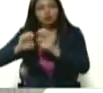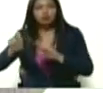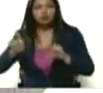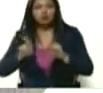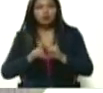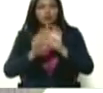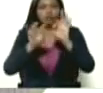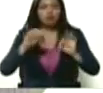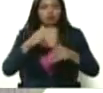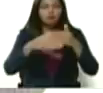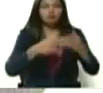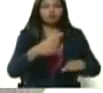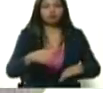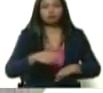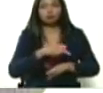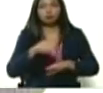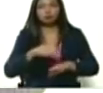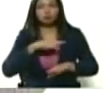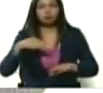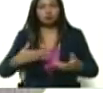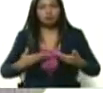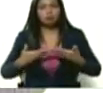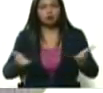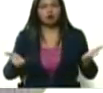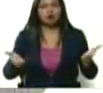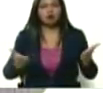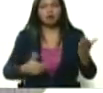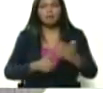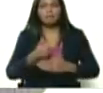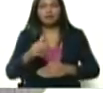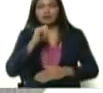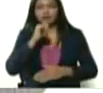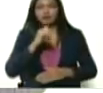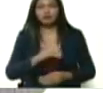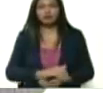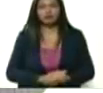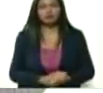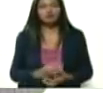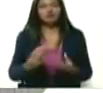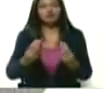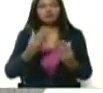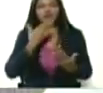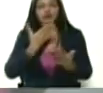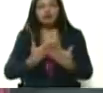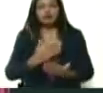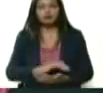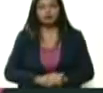y en las próximas horas estaremos brindando mayor información. Muchísimas gracias.